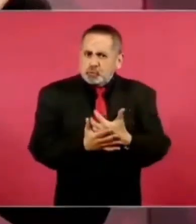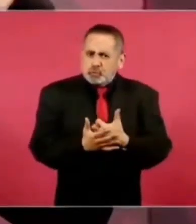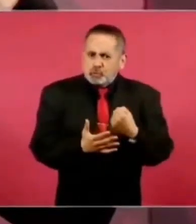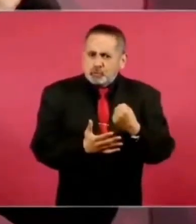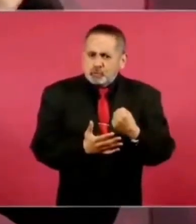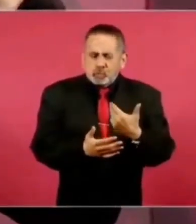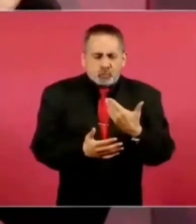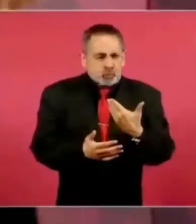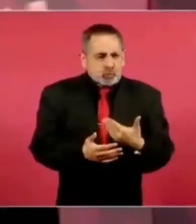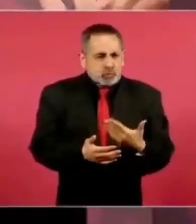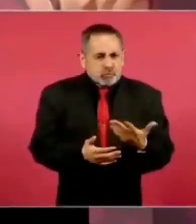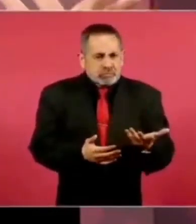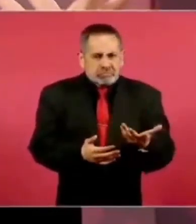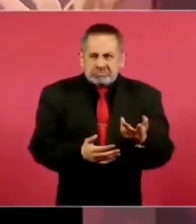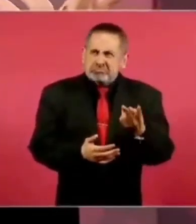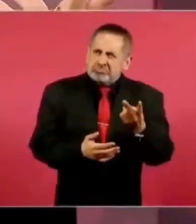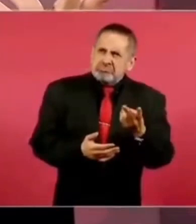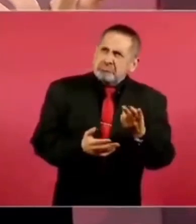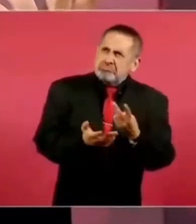Pues, sí,